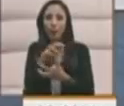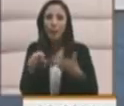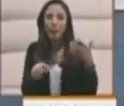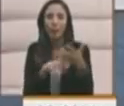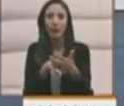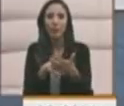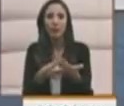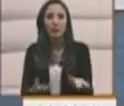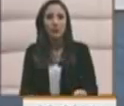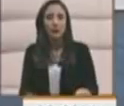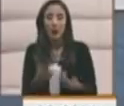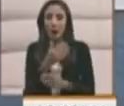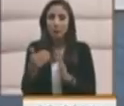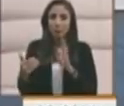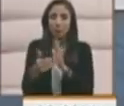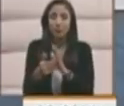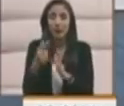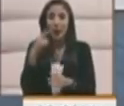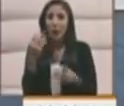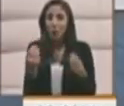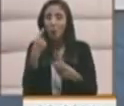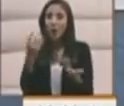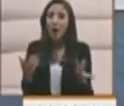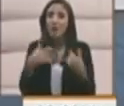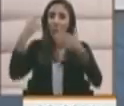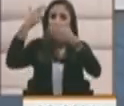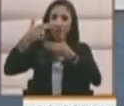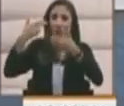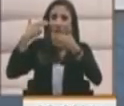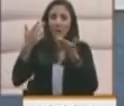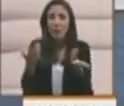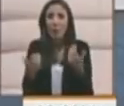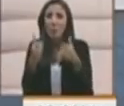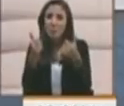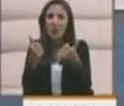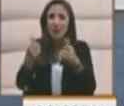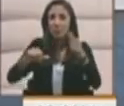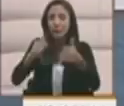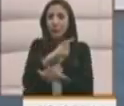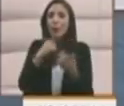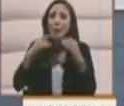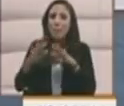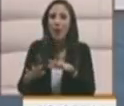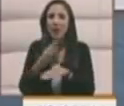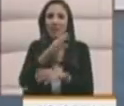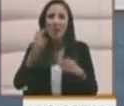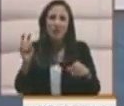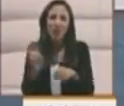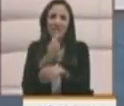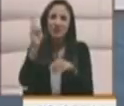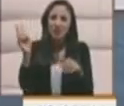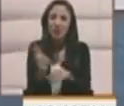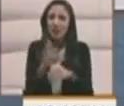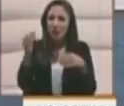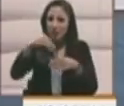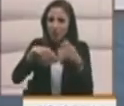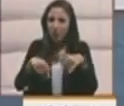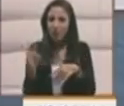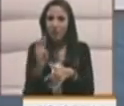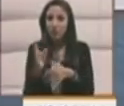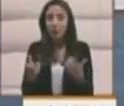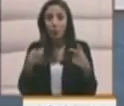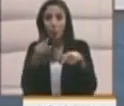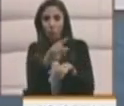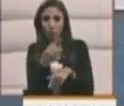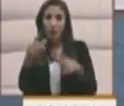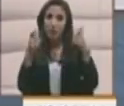nada justifica el terrorismo, los asesinatos, la violencia en nuestro país. Si usted es chavista, si